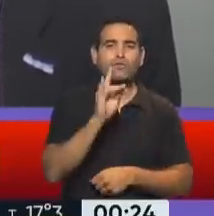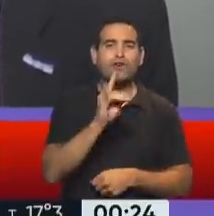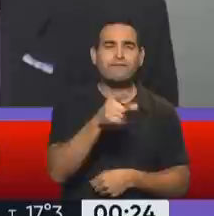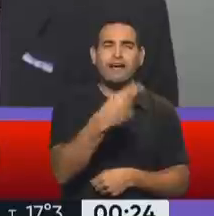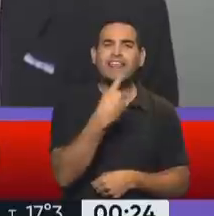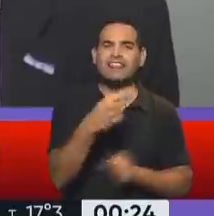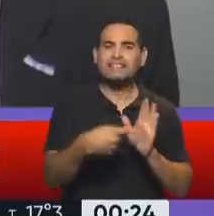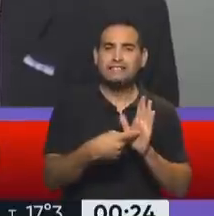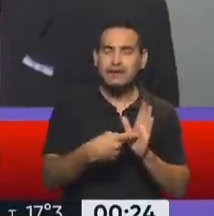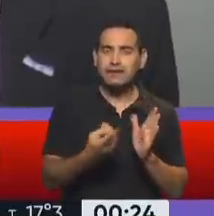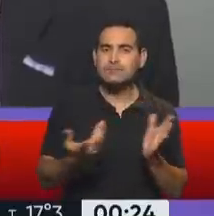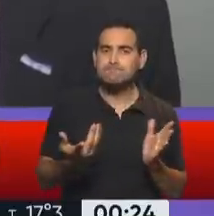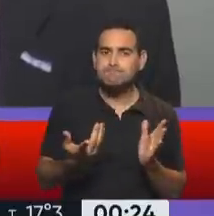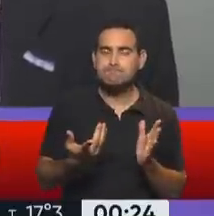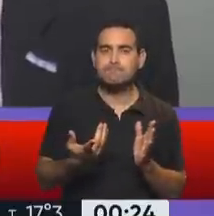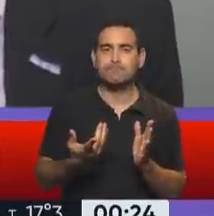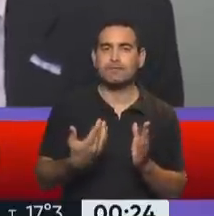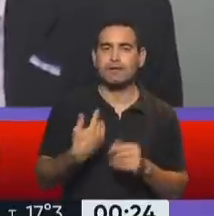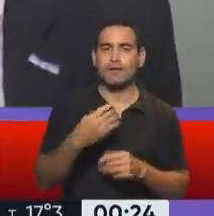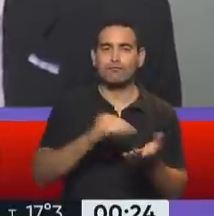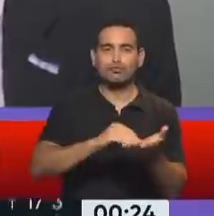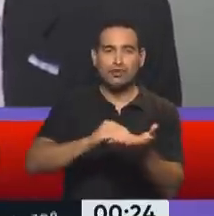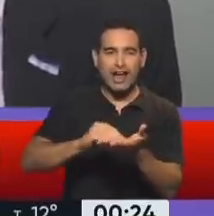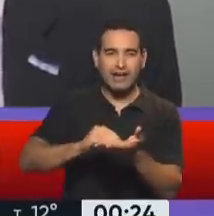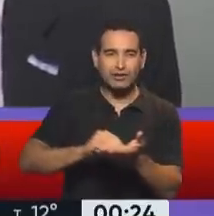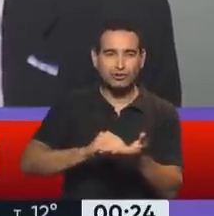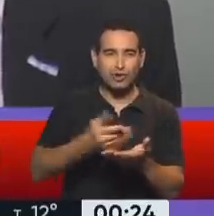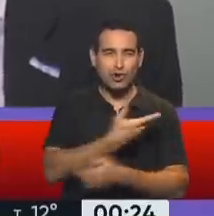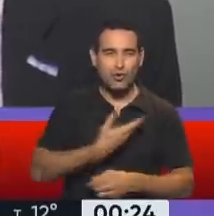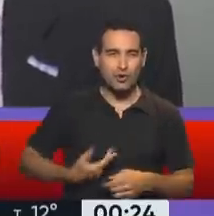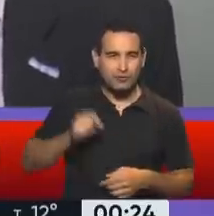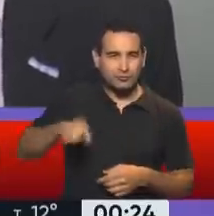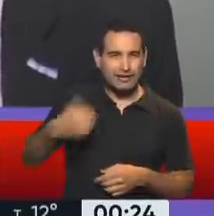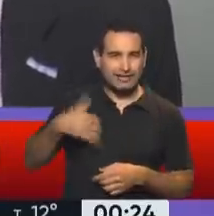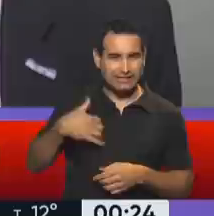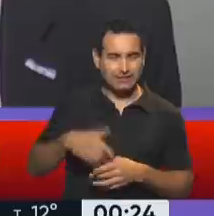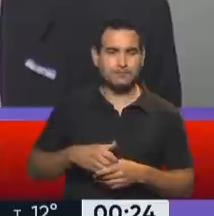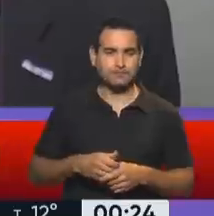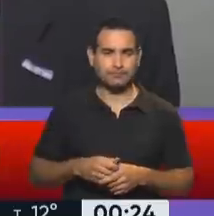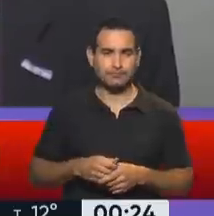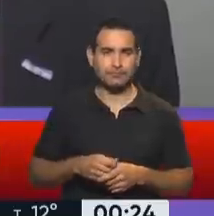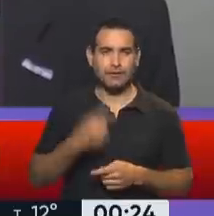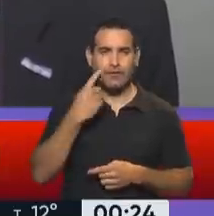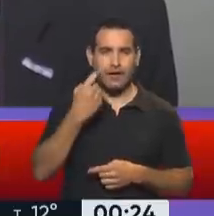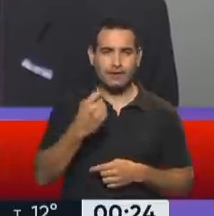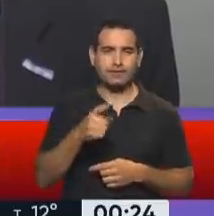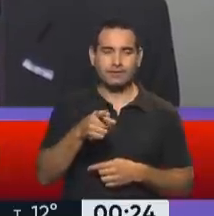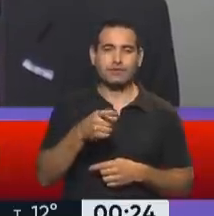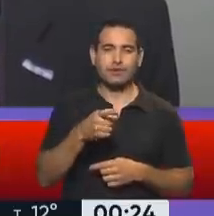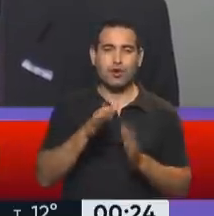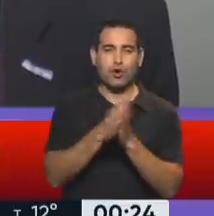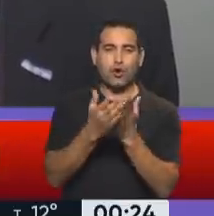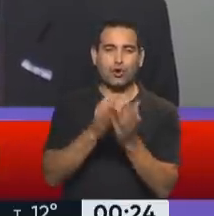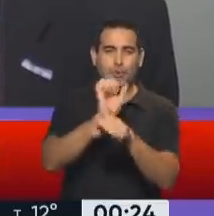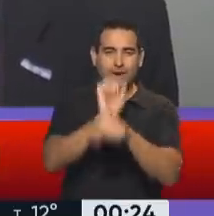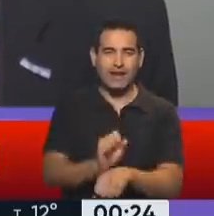del delito que se le está imputando a los funcionarios del gobierno argentino. Tenemos un par de capturas de la pantalla del Código Penal